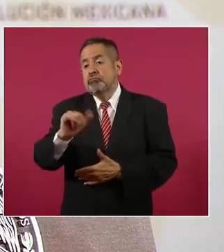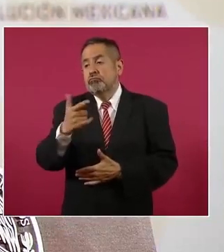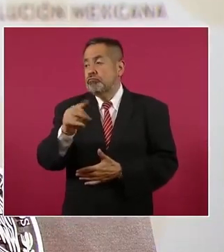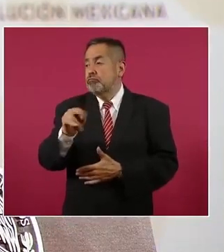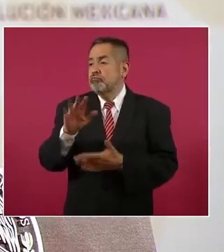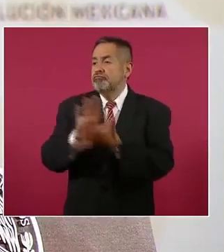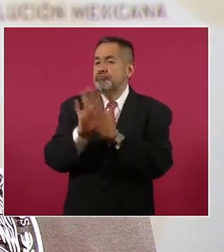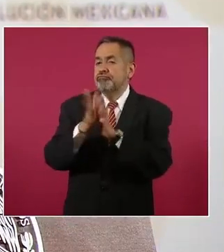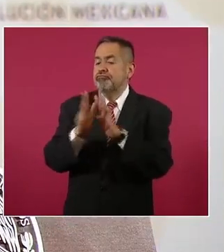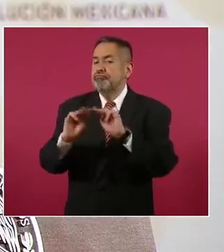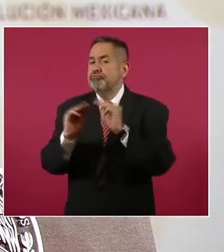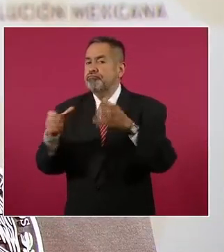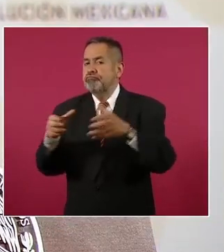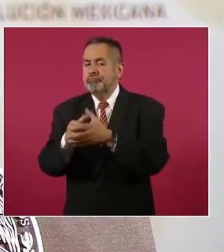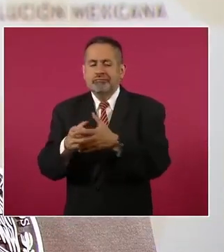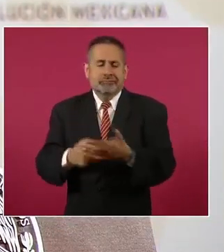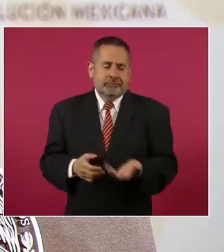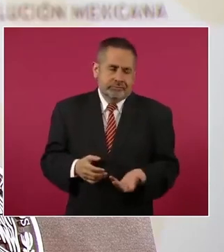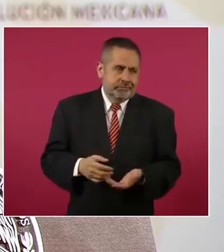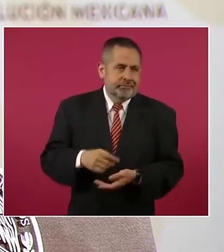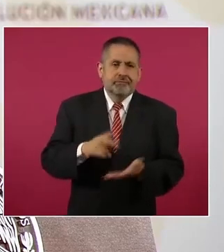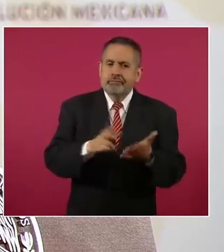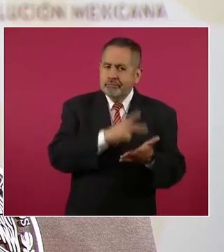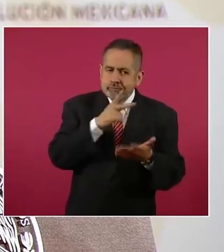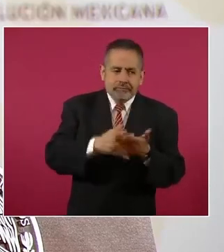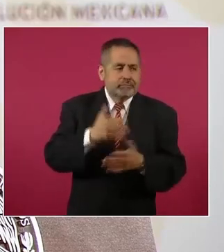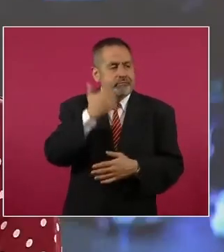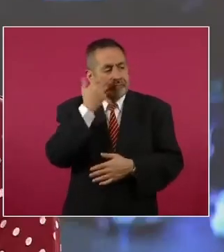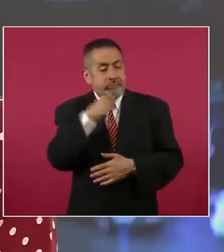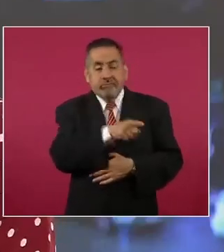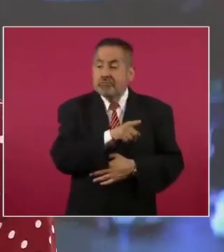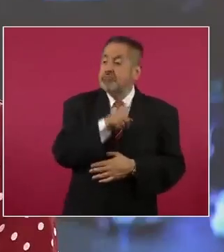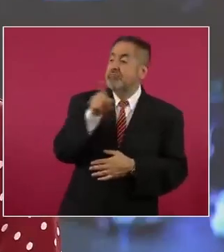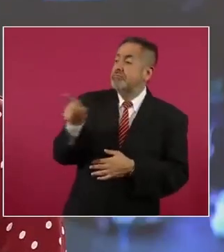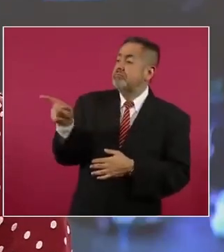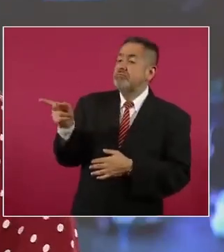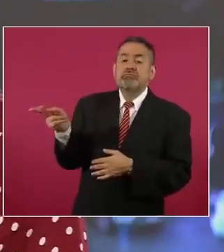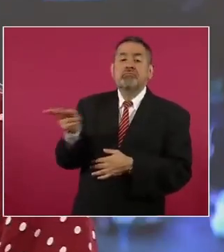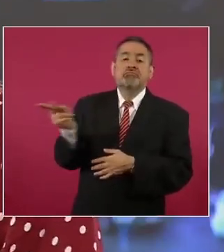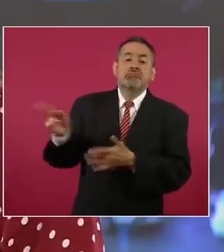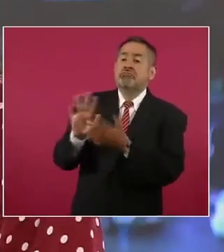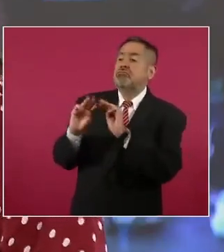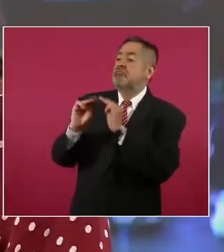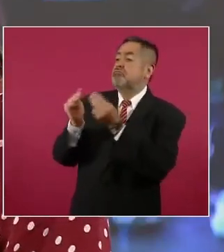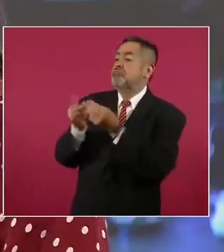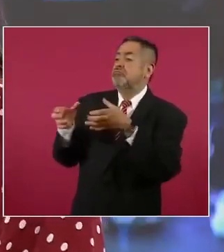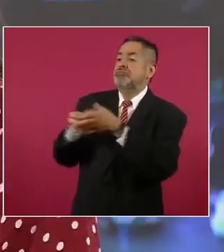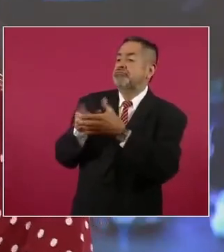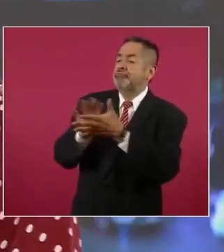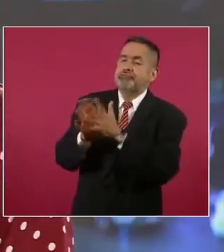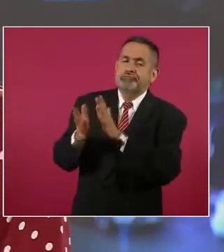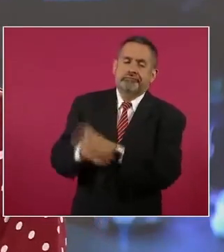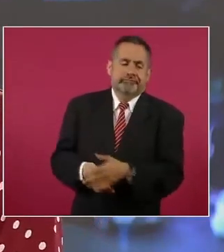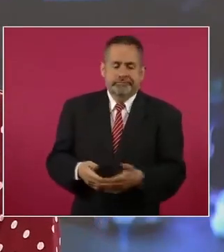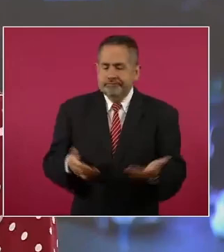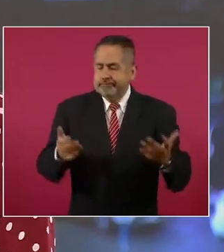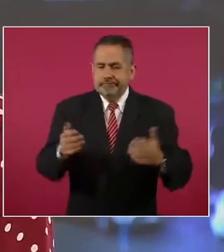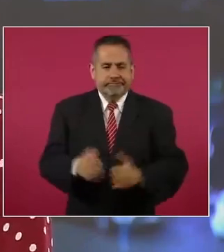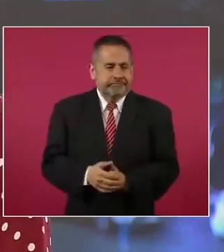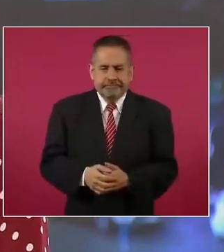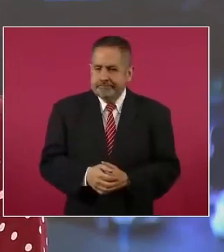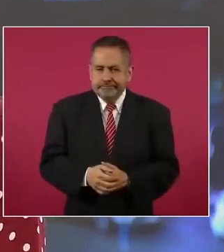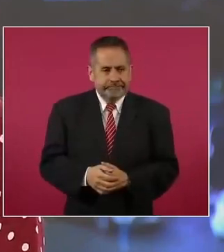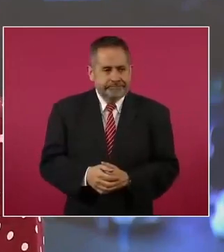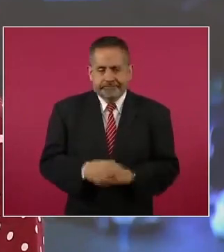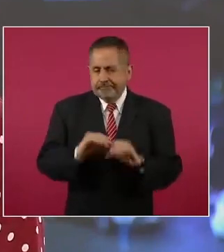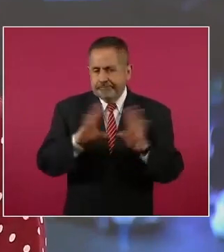éxito, vincular al gobierno del presidente Andrés Manuel López Obrador con el crimen organizado. Lo cual, por